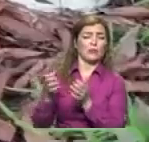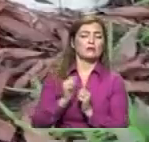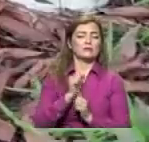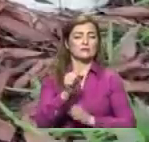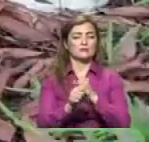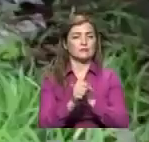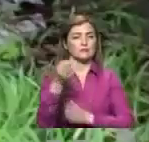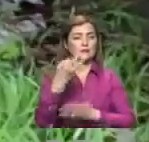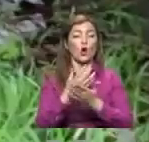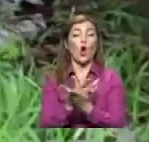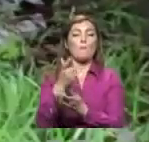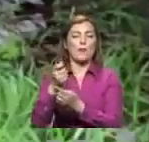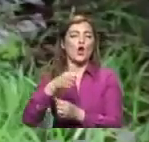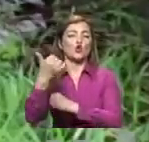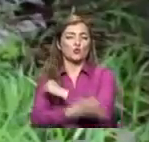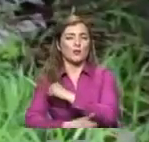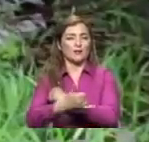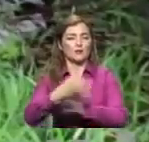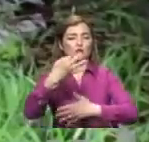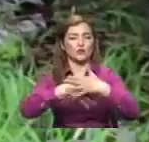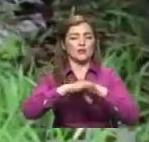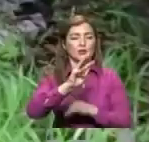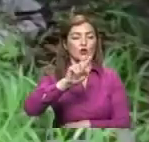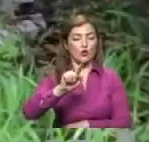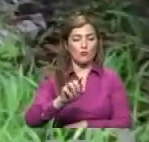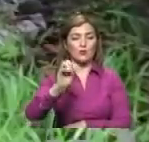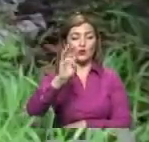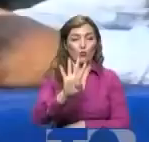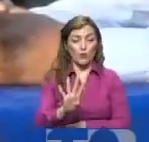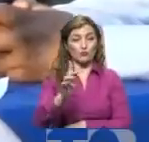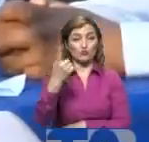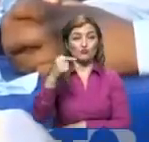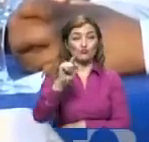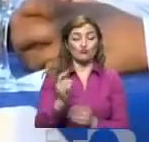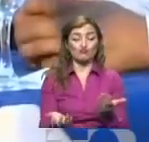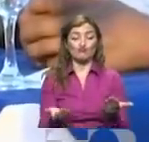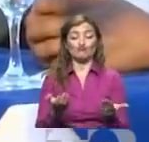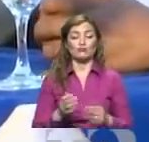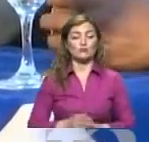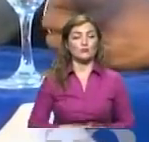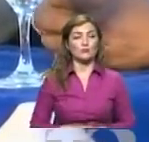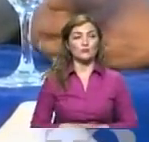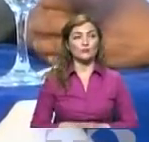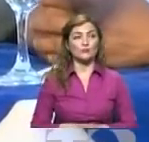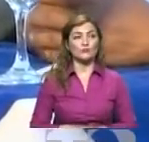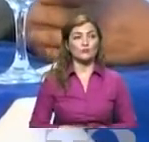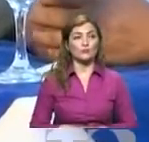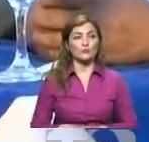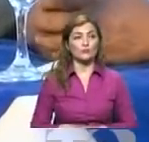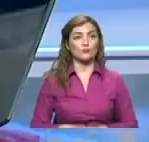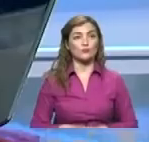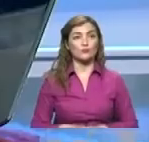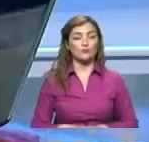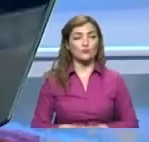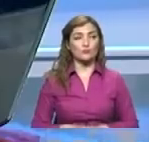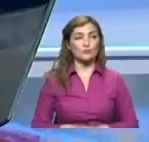cifra alcanza 0,4 millones de kilogramos. En Quito, Daniela Valencia, 24